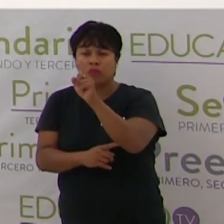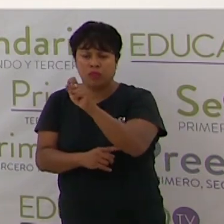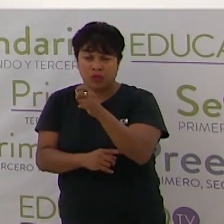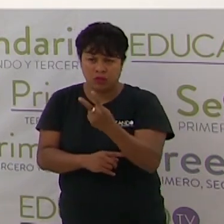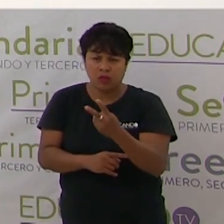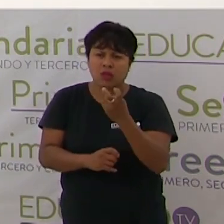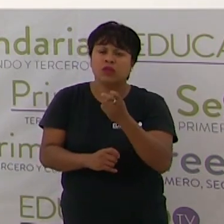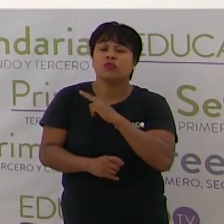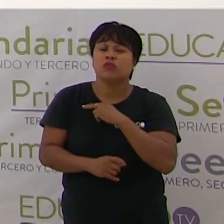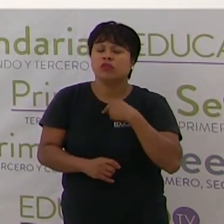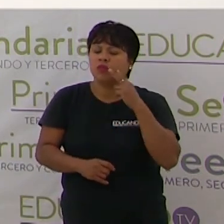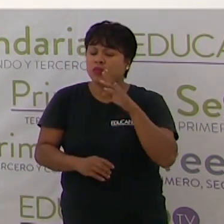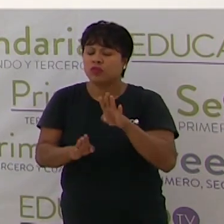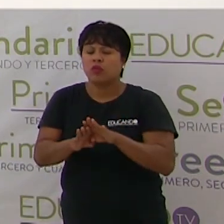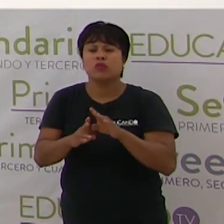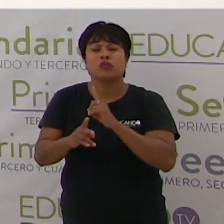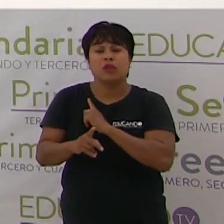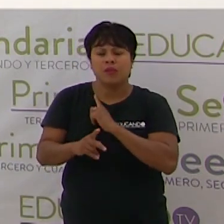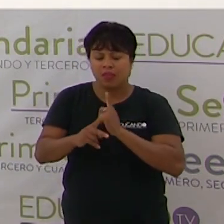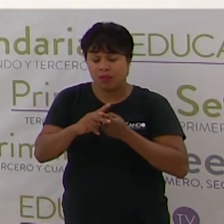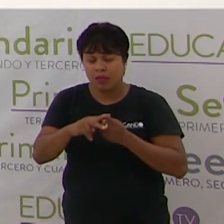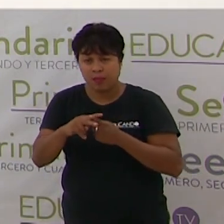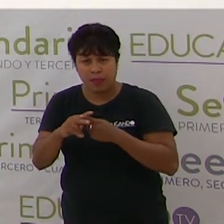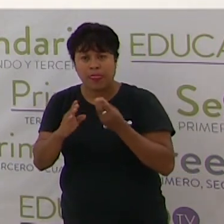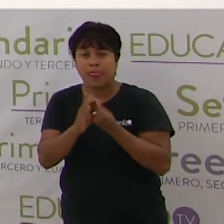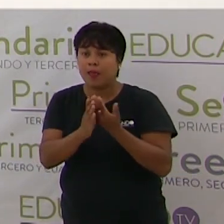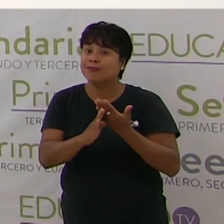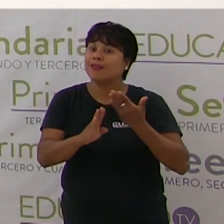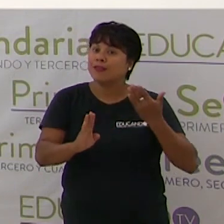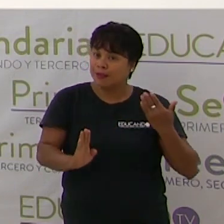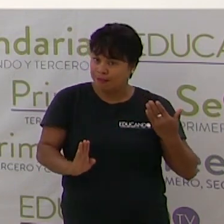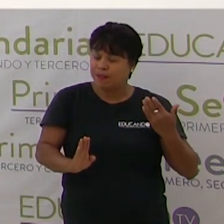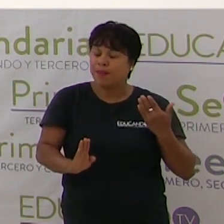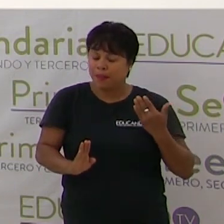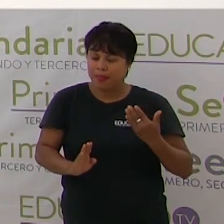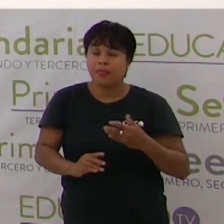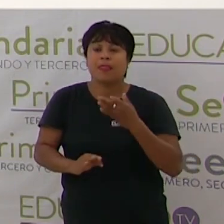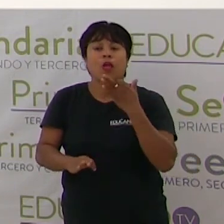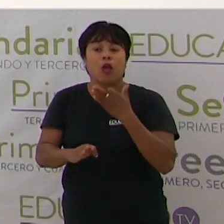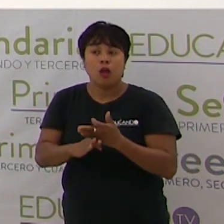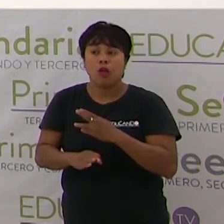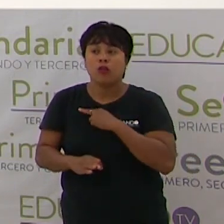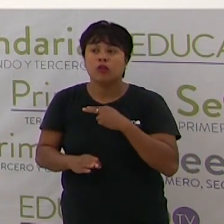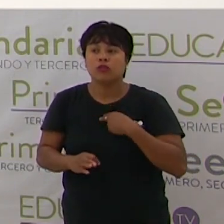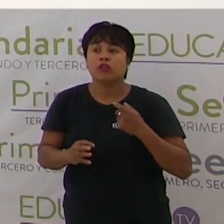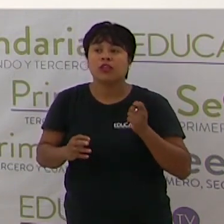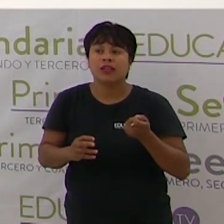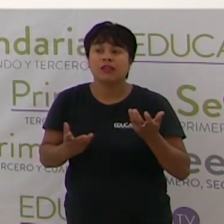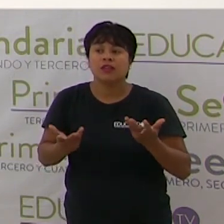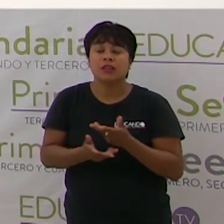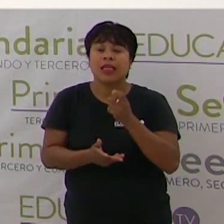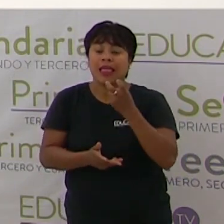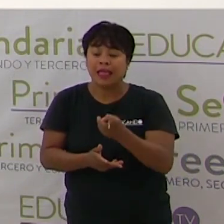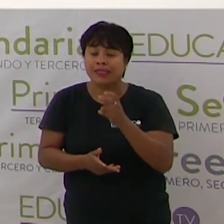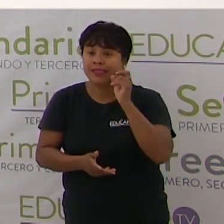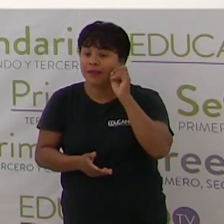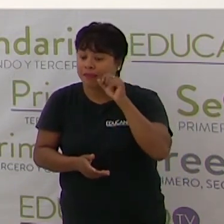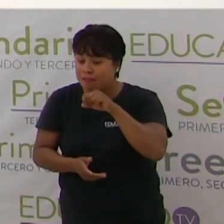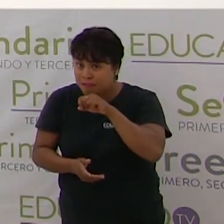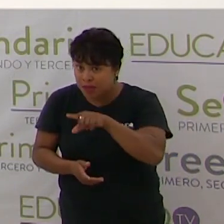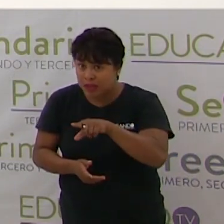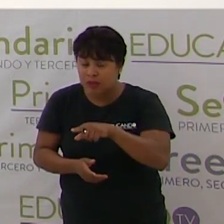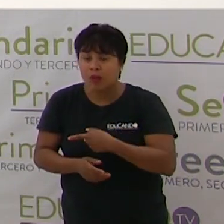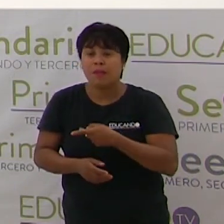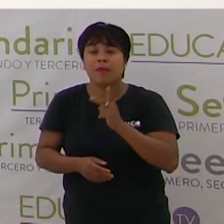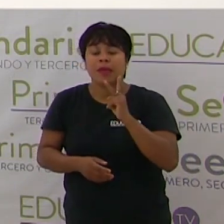lo representamos matemáticamente en una sesión anterior. Y el día de hoy lo que estuvimos haciendo es establecer esa misma relación, pero